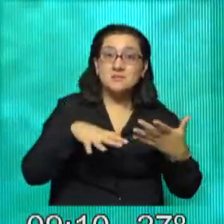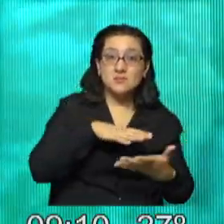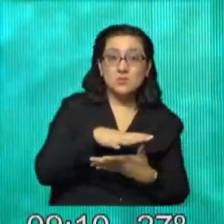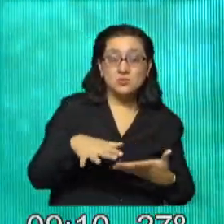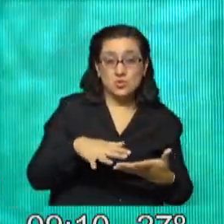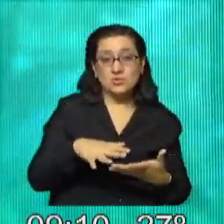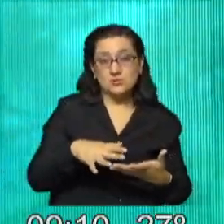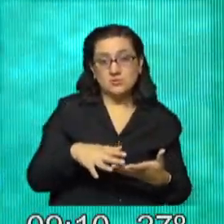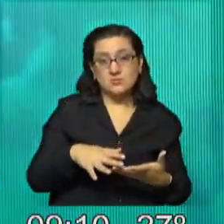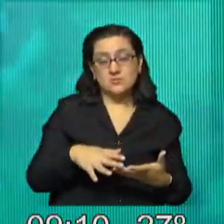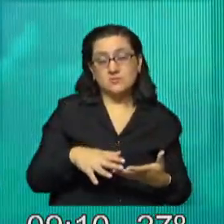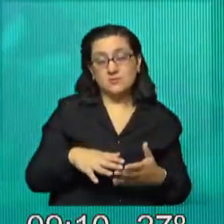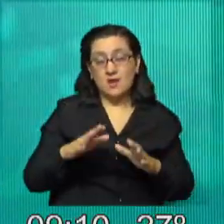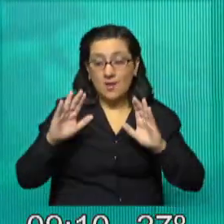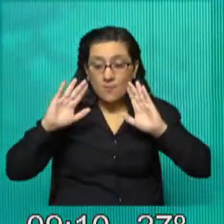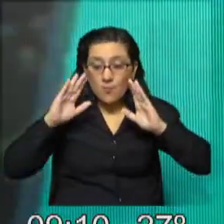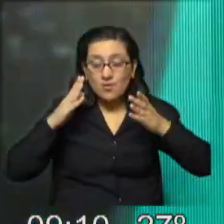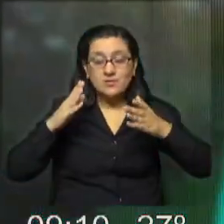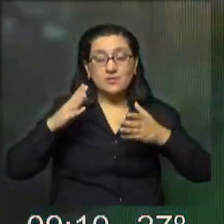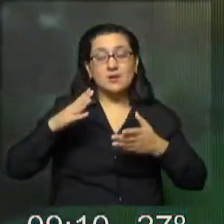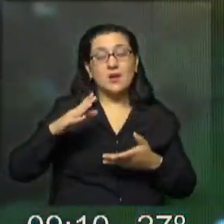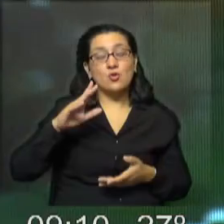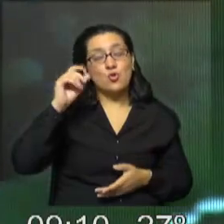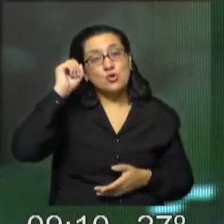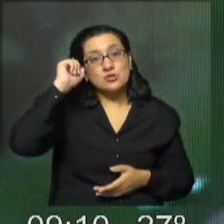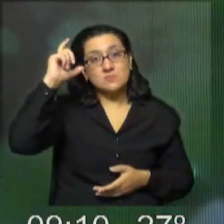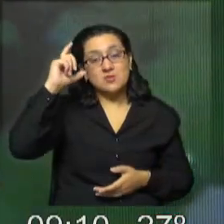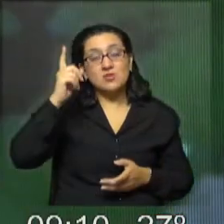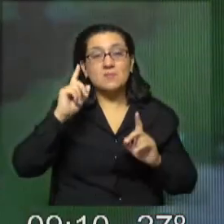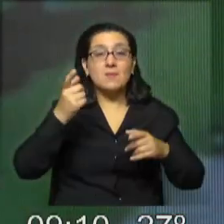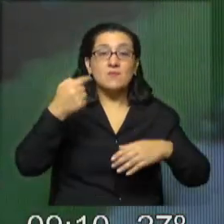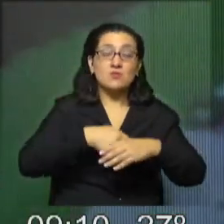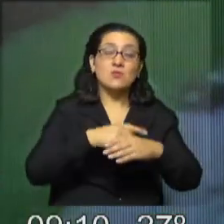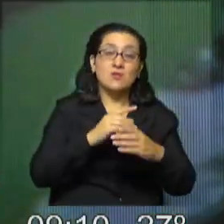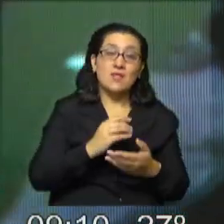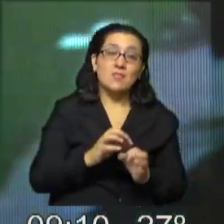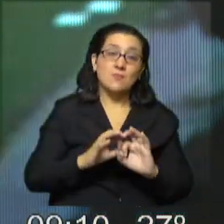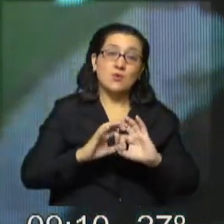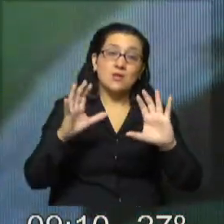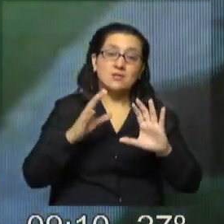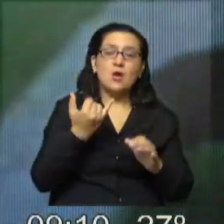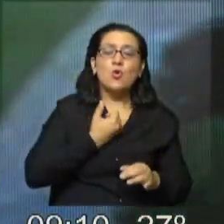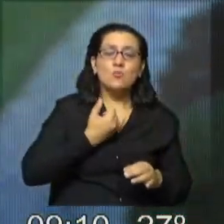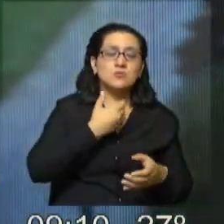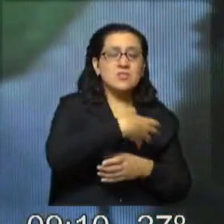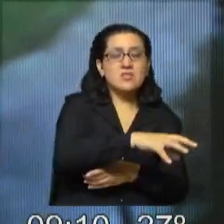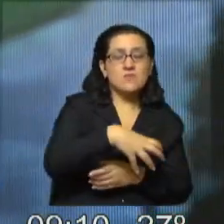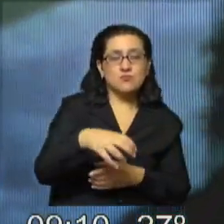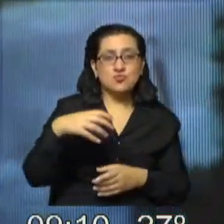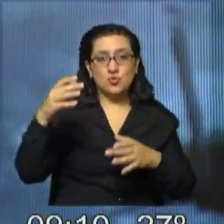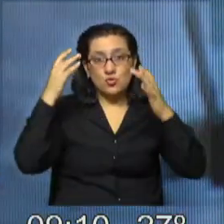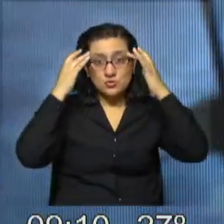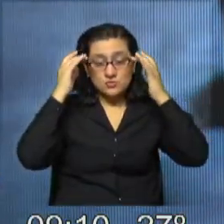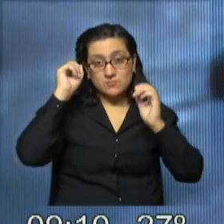realmente apueste al conocimiento y a la profundización de la democracia en base a cómo se distribuye ese conocimiento, es